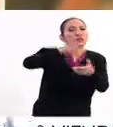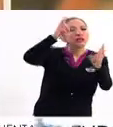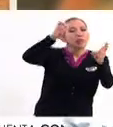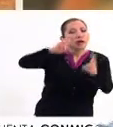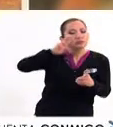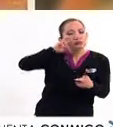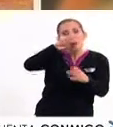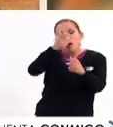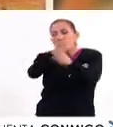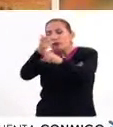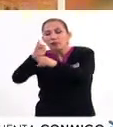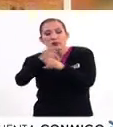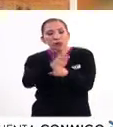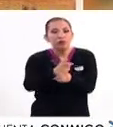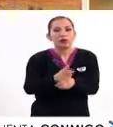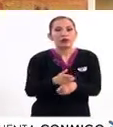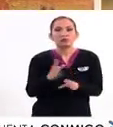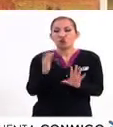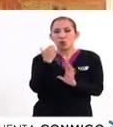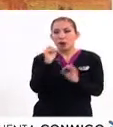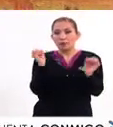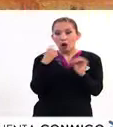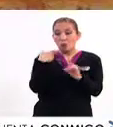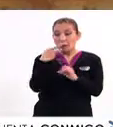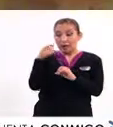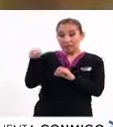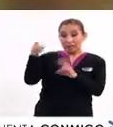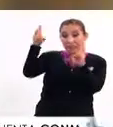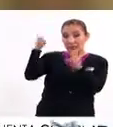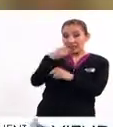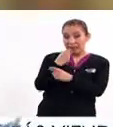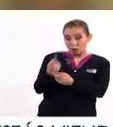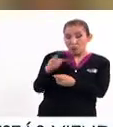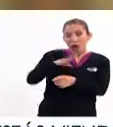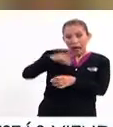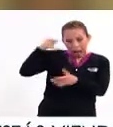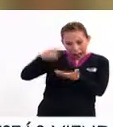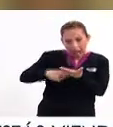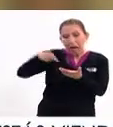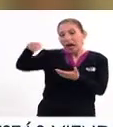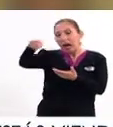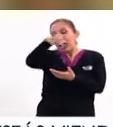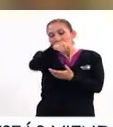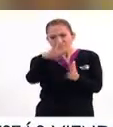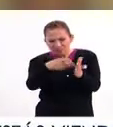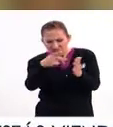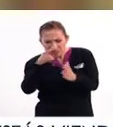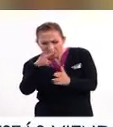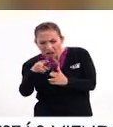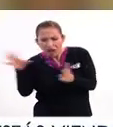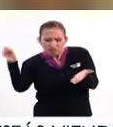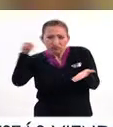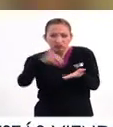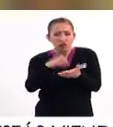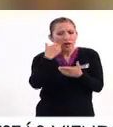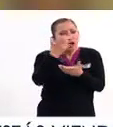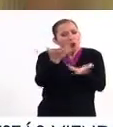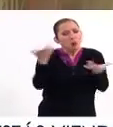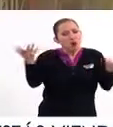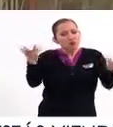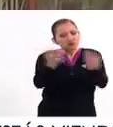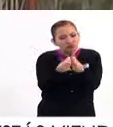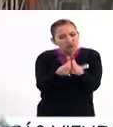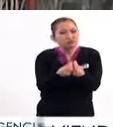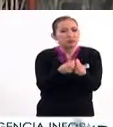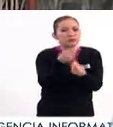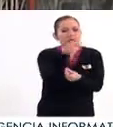literatura. Es que no se habían tocado esos temas. No se habían tocado, pero estaban. Estaban ahí, y yo quería abarcarlos, y además quería que hubiera una